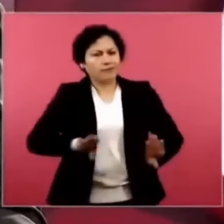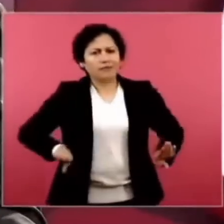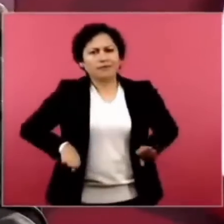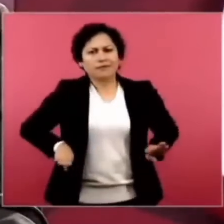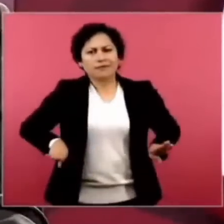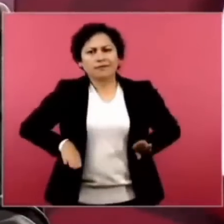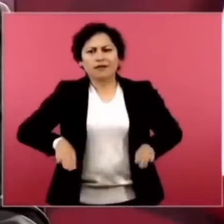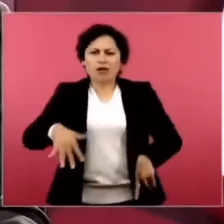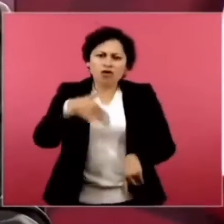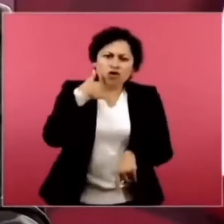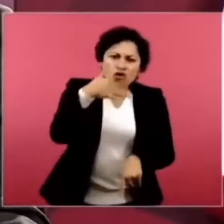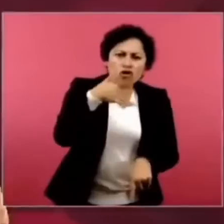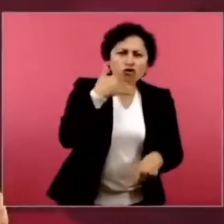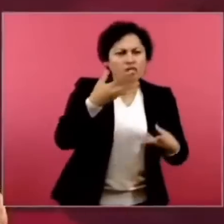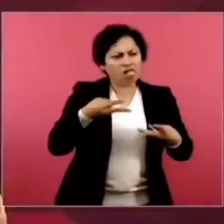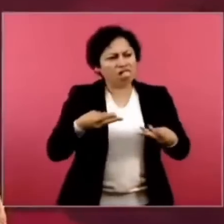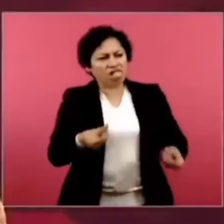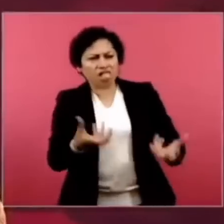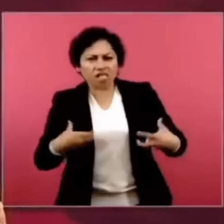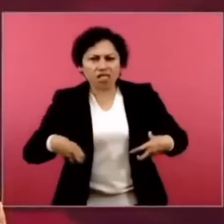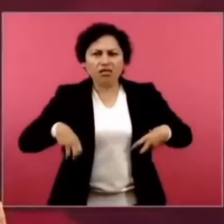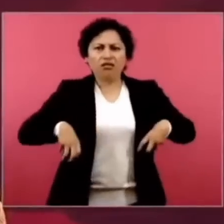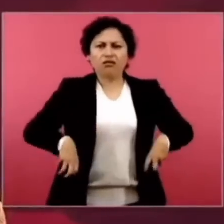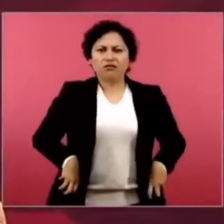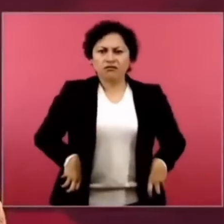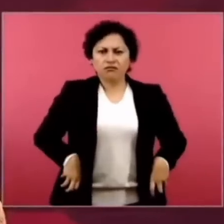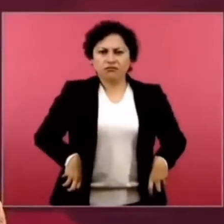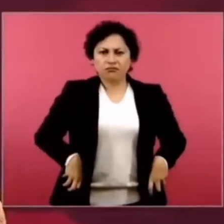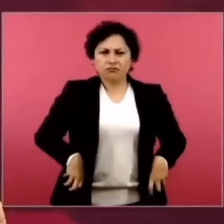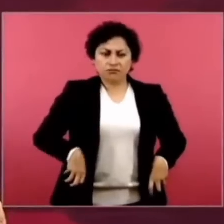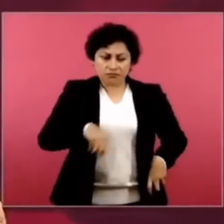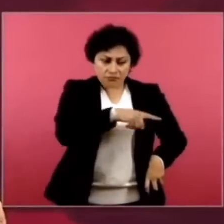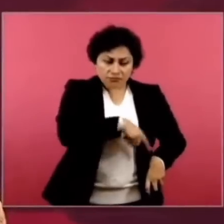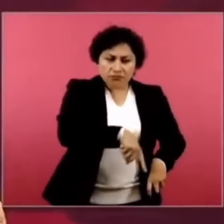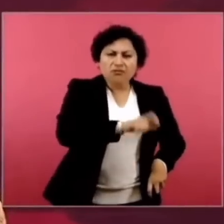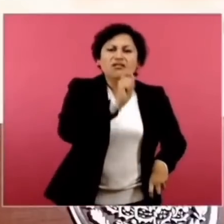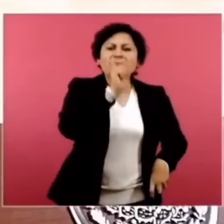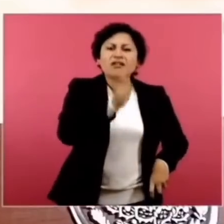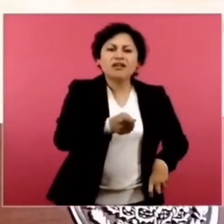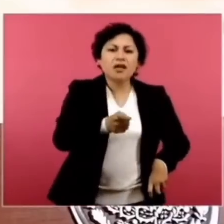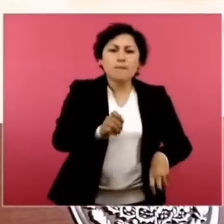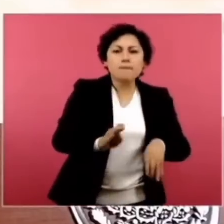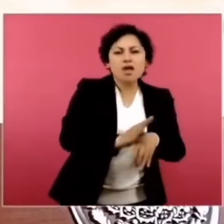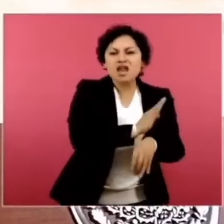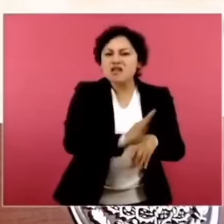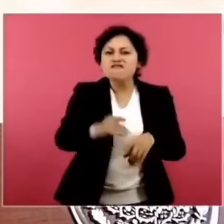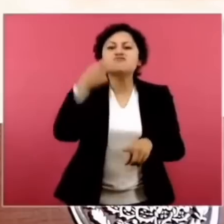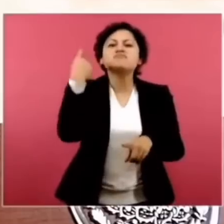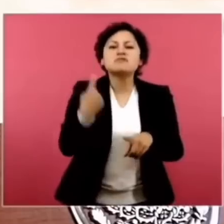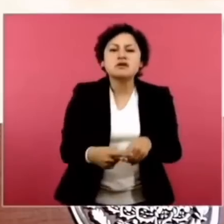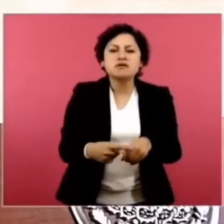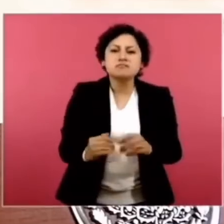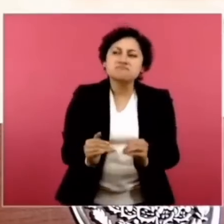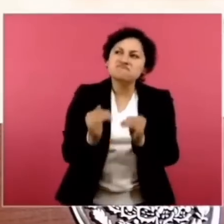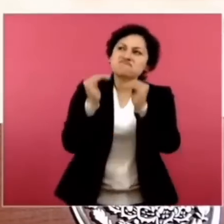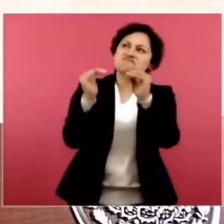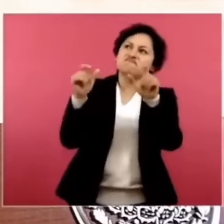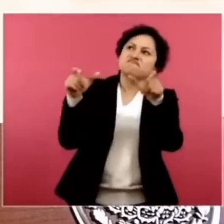benefician los de arriba, la élite, una minoría.